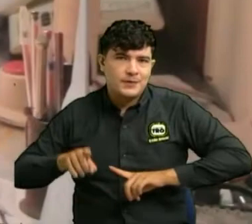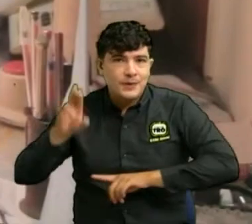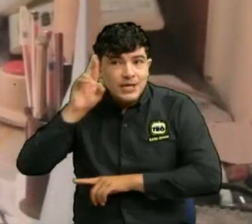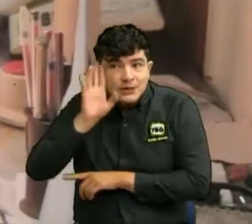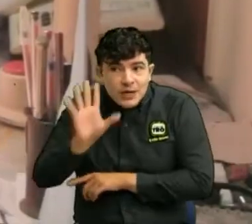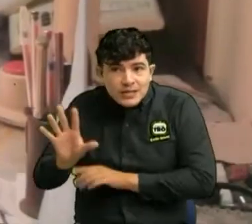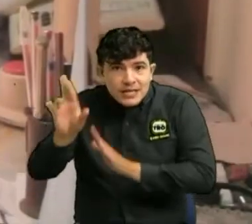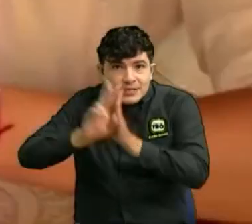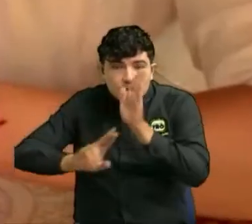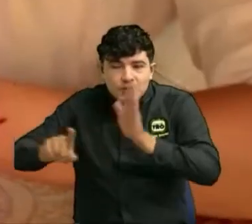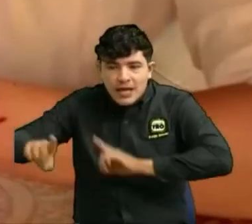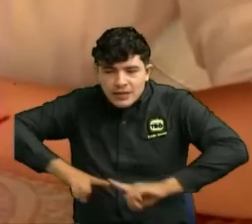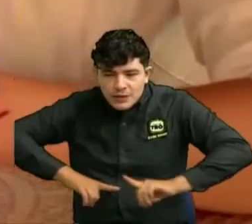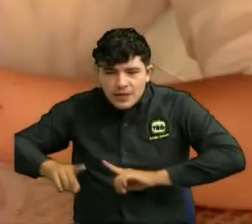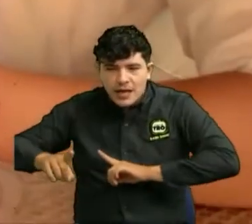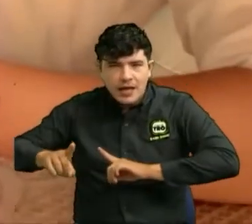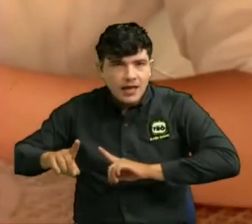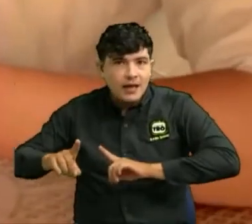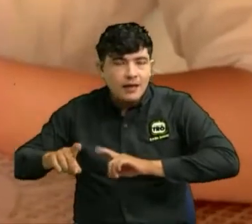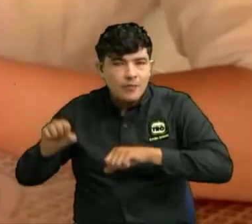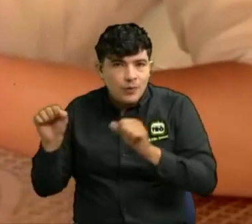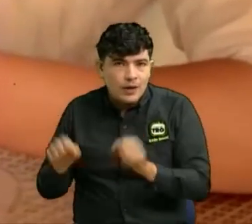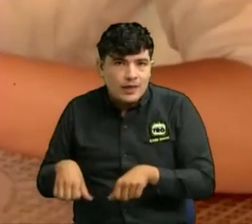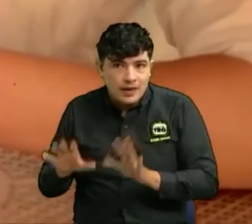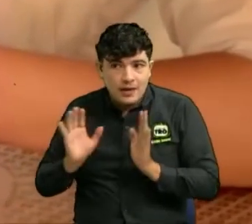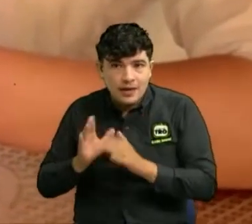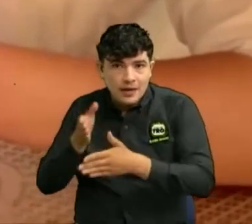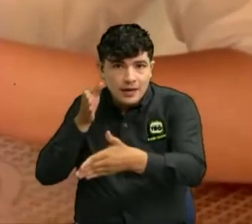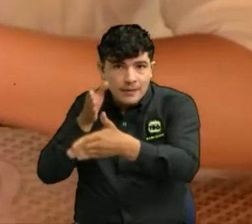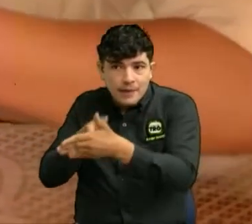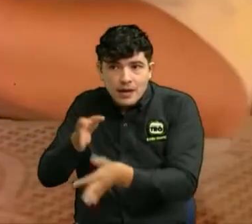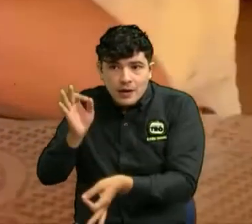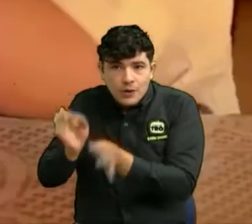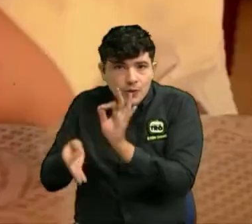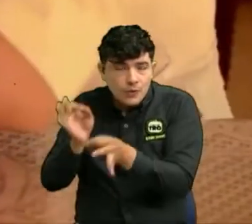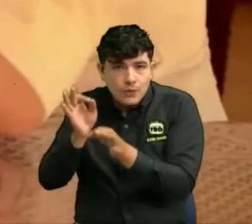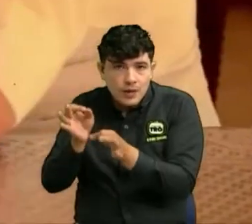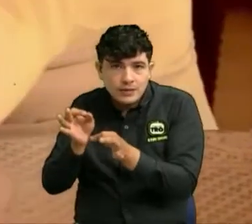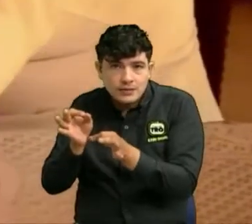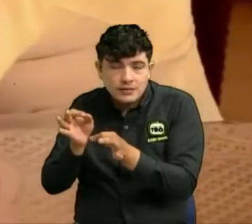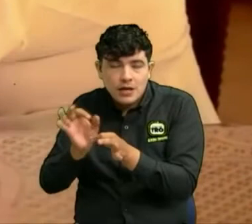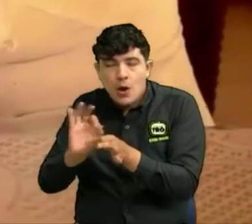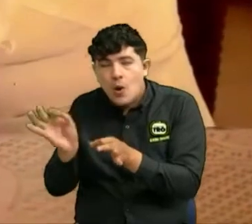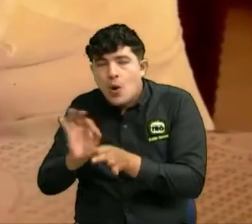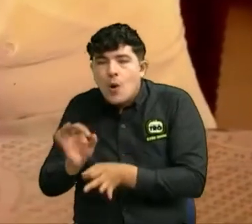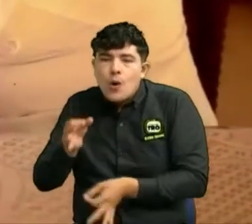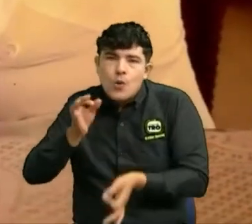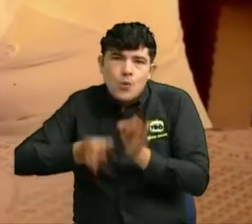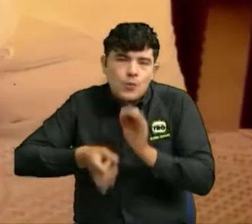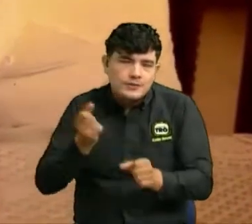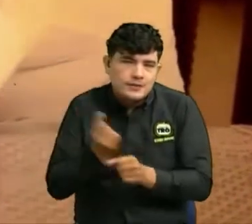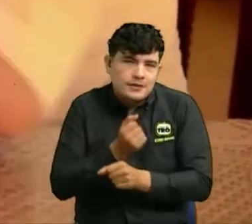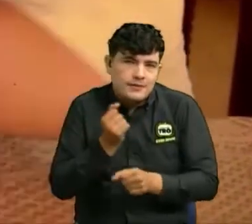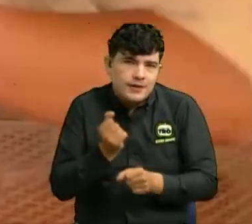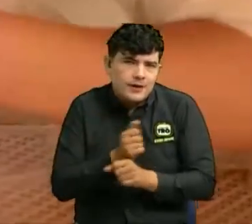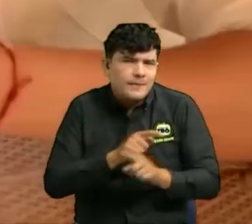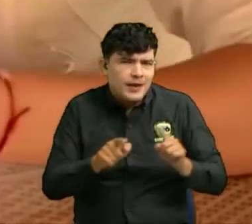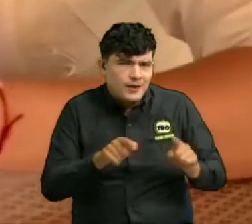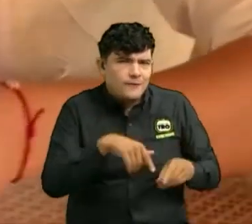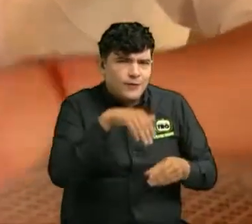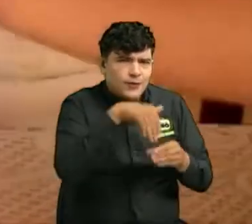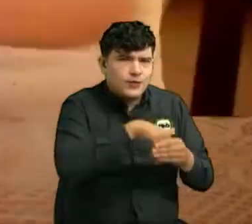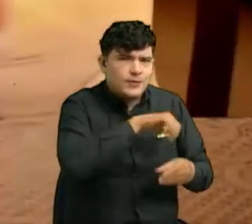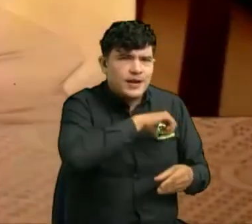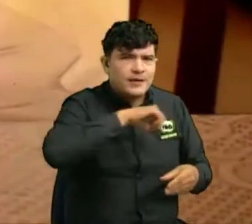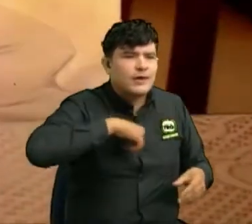resolución es un acto administrativo que puede ser controvertido ante un juez contencioso administrativo o ante un juez laboral. En cambio, los fondos